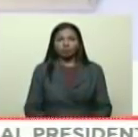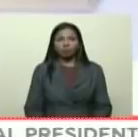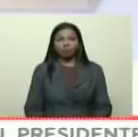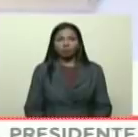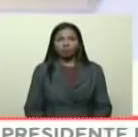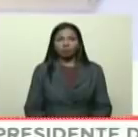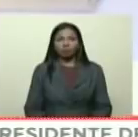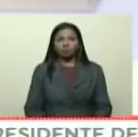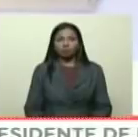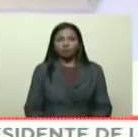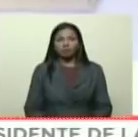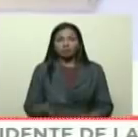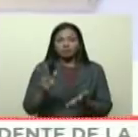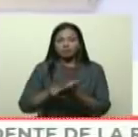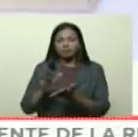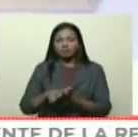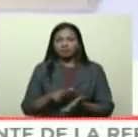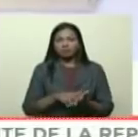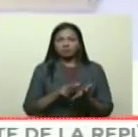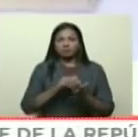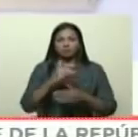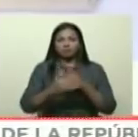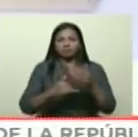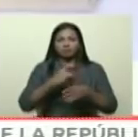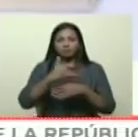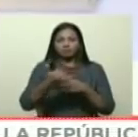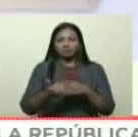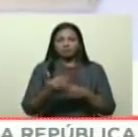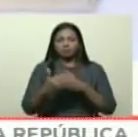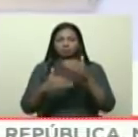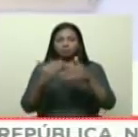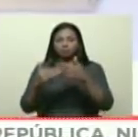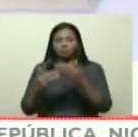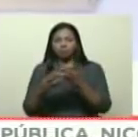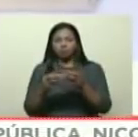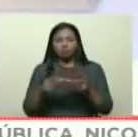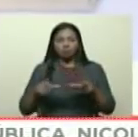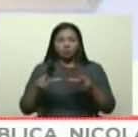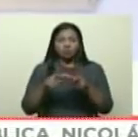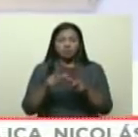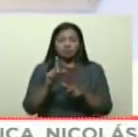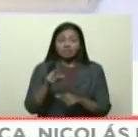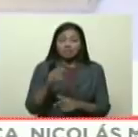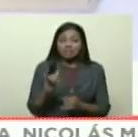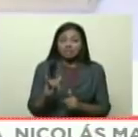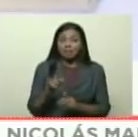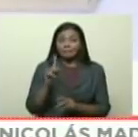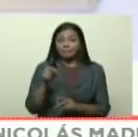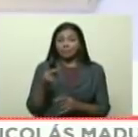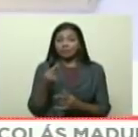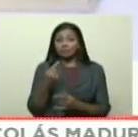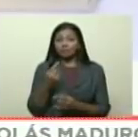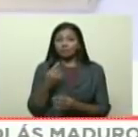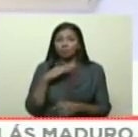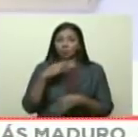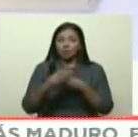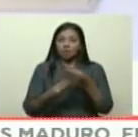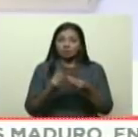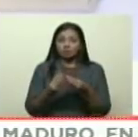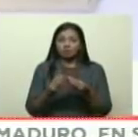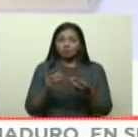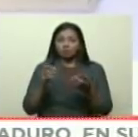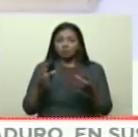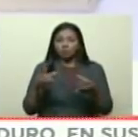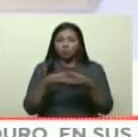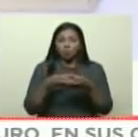Ya he venido aprobando planes sectoriales y voy a proceder a aprobar un conjunto